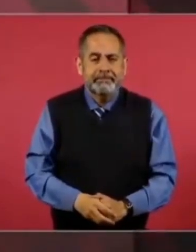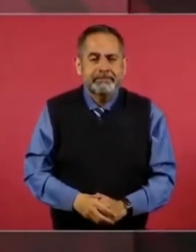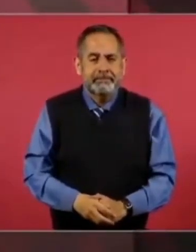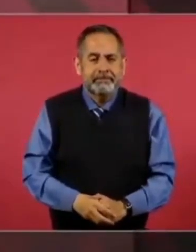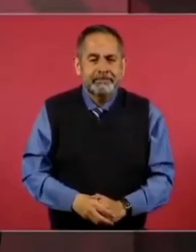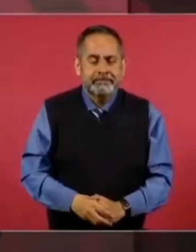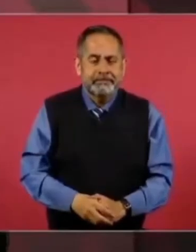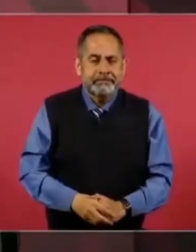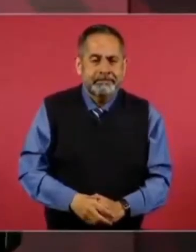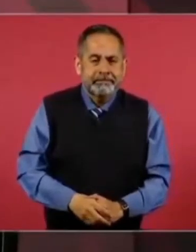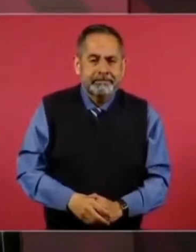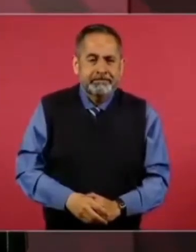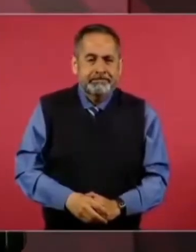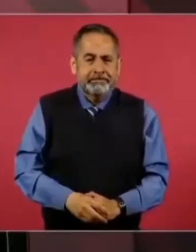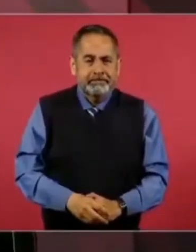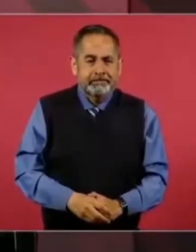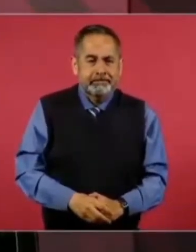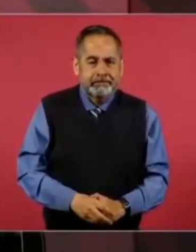Porque es